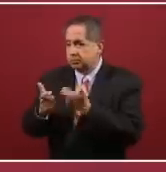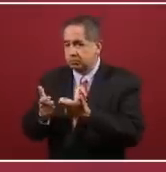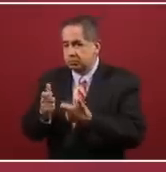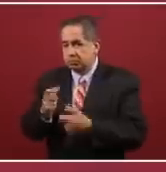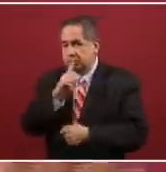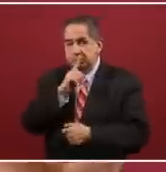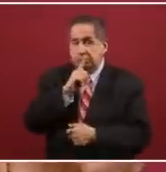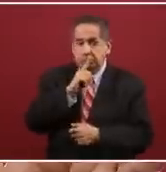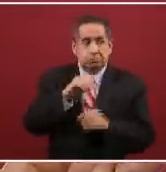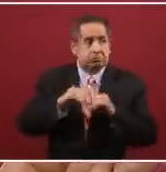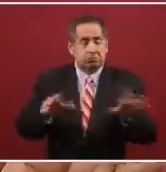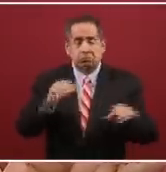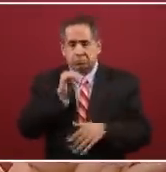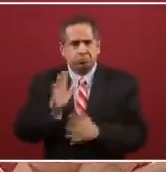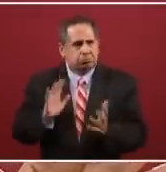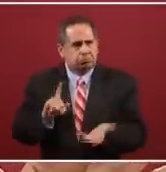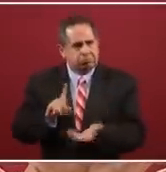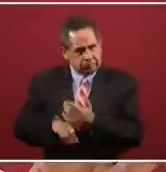No sé por qué.